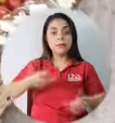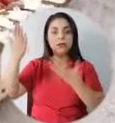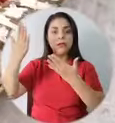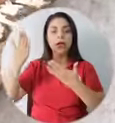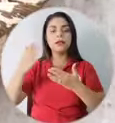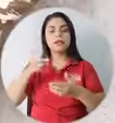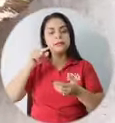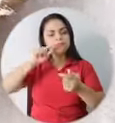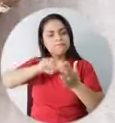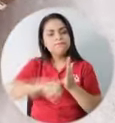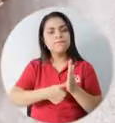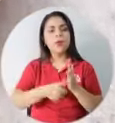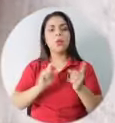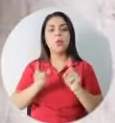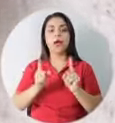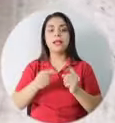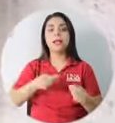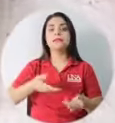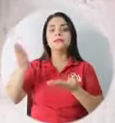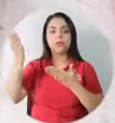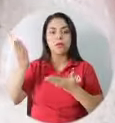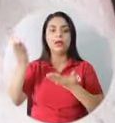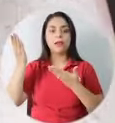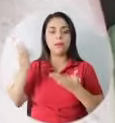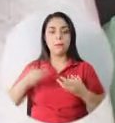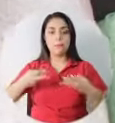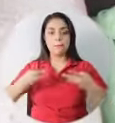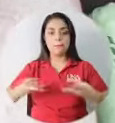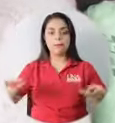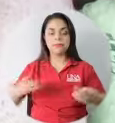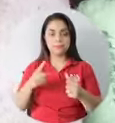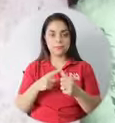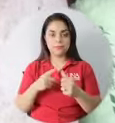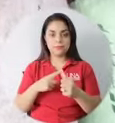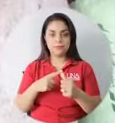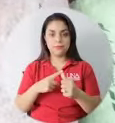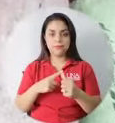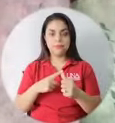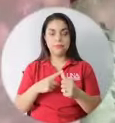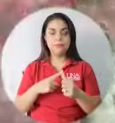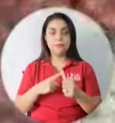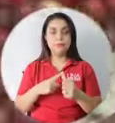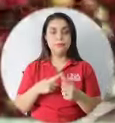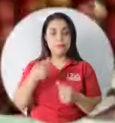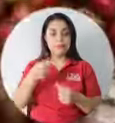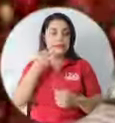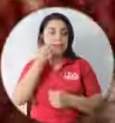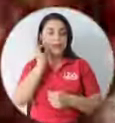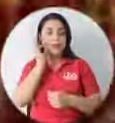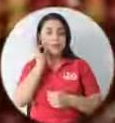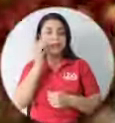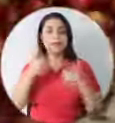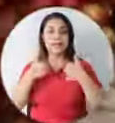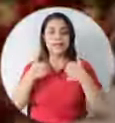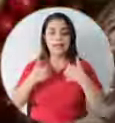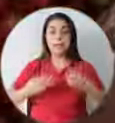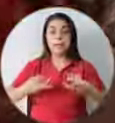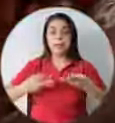de exportar materia prima. Si bien es cierto, en el café, uh-huh, como decía antes, se exporta una materia prima